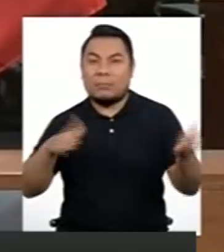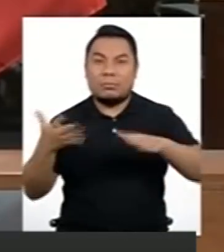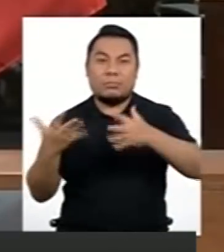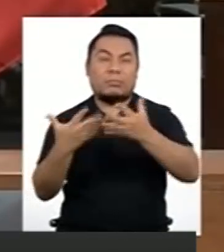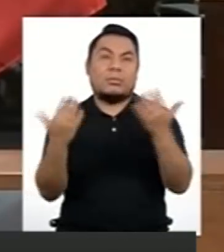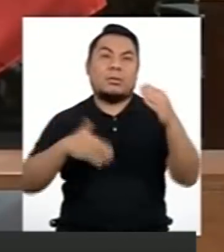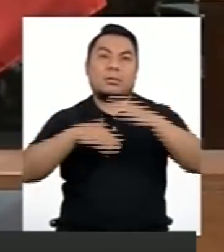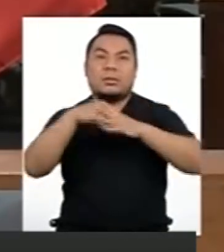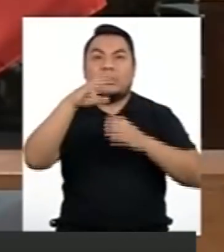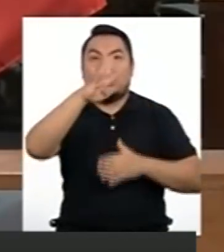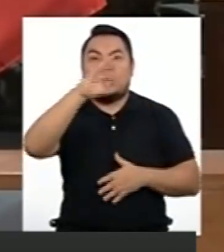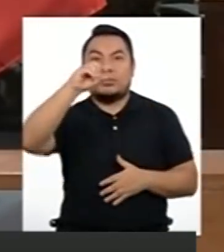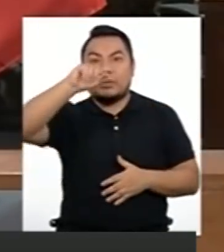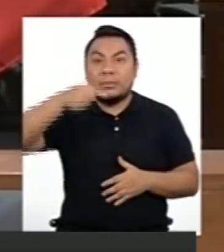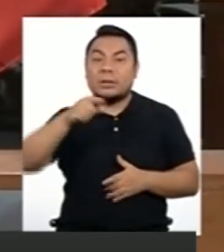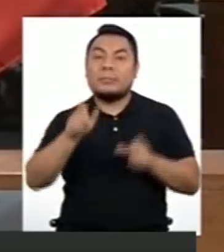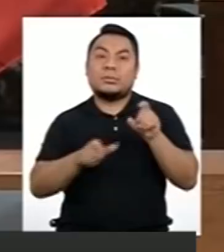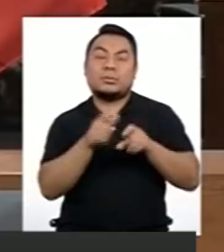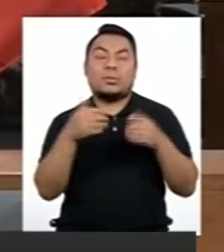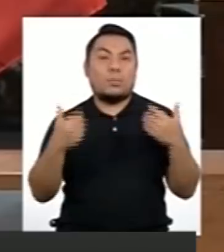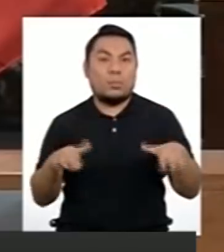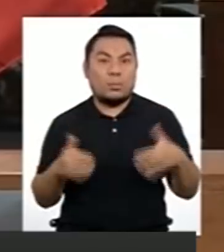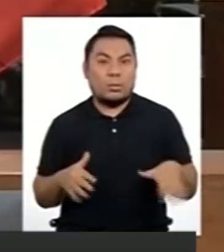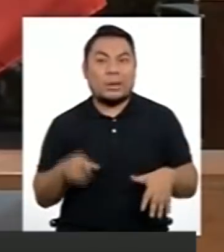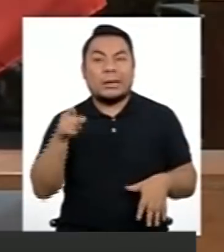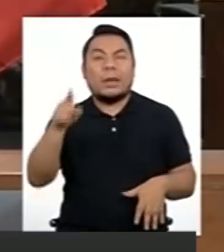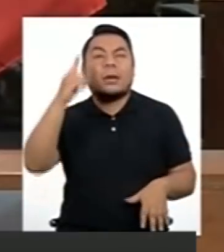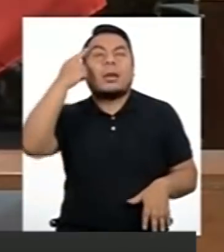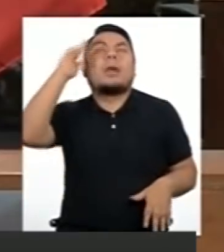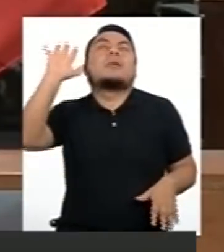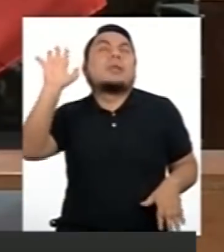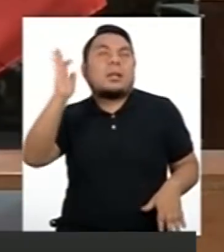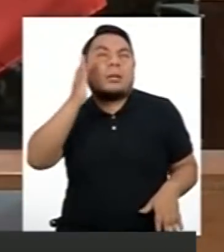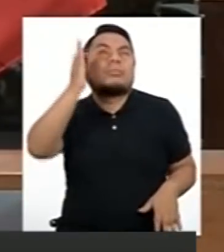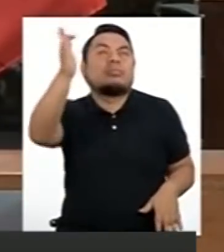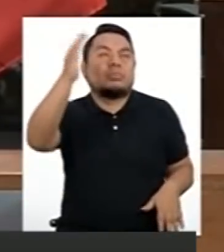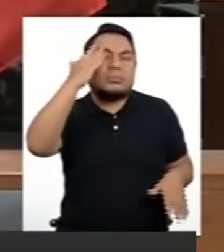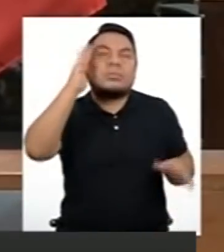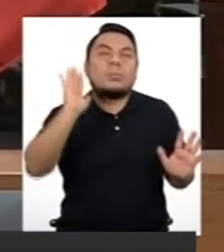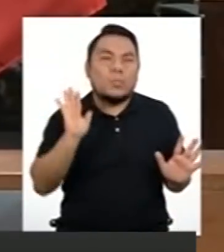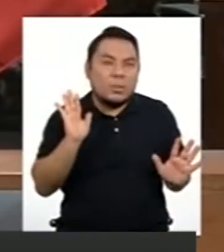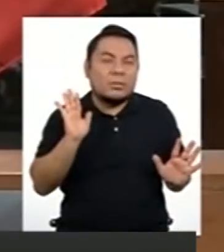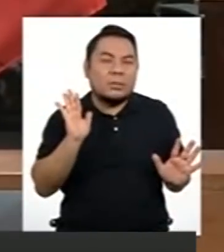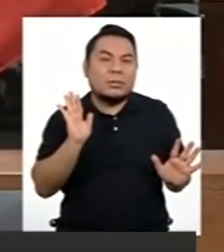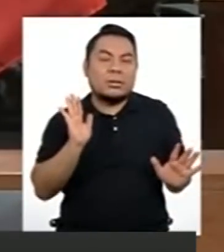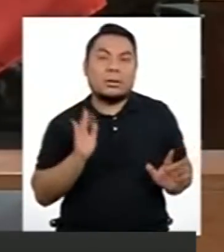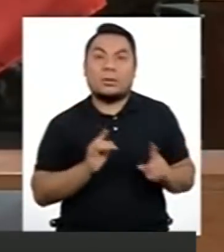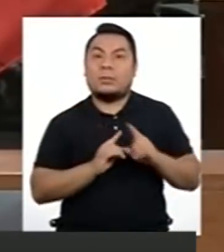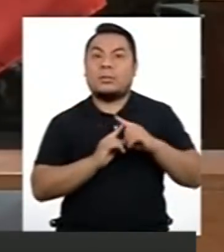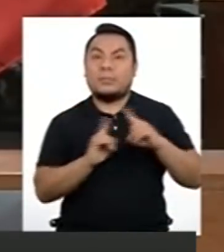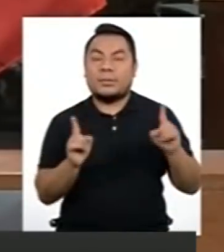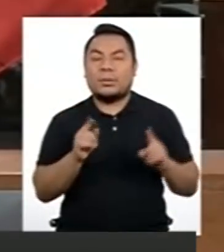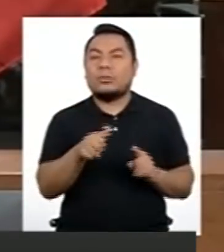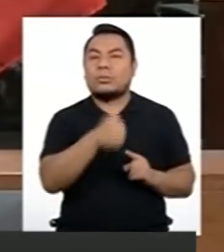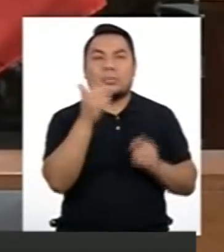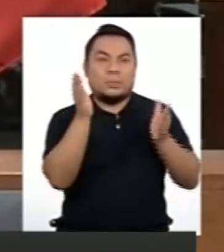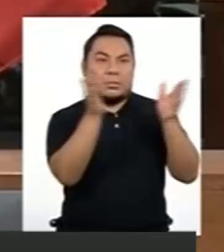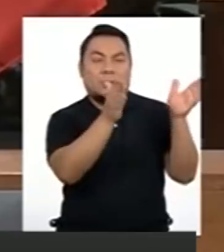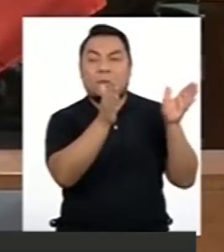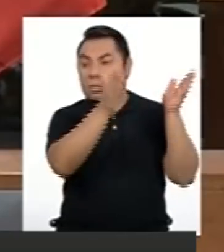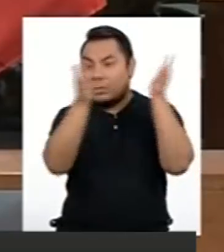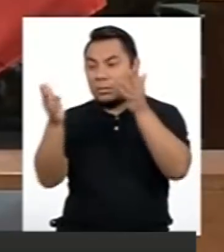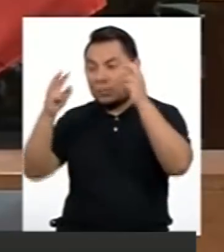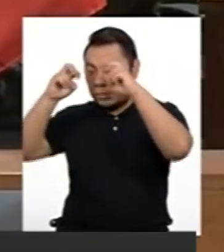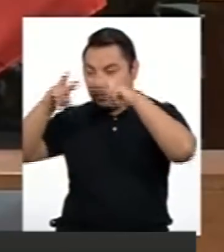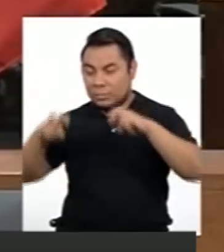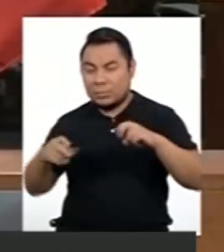a llegar a más de 400.000 personas, ¿no? Es una proyección, ¿no? Si uno hace otro análisis, otro modelo